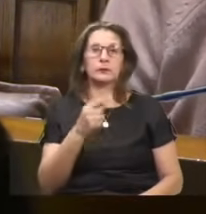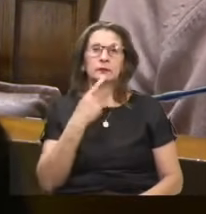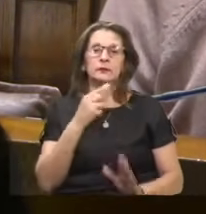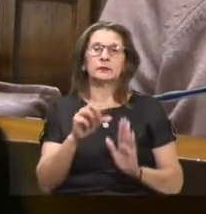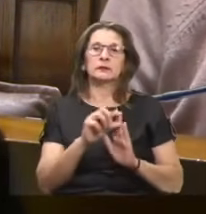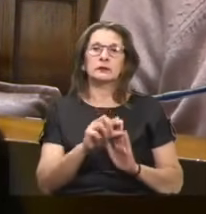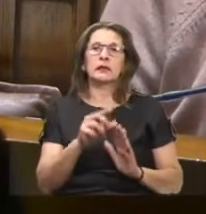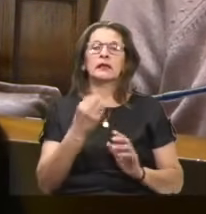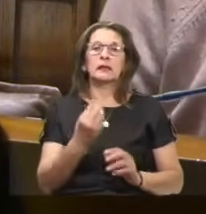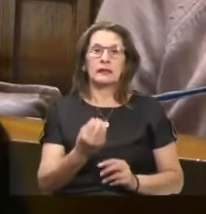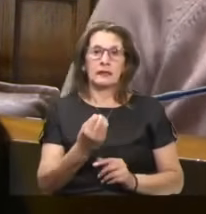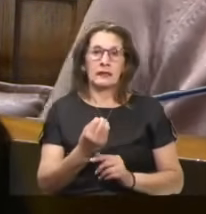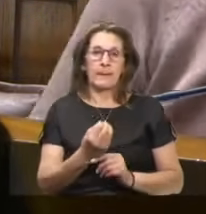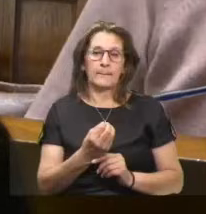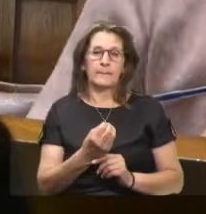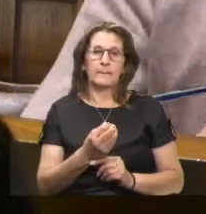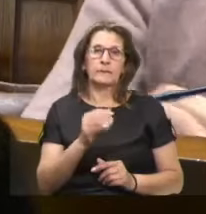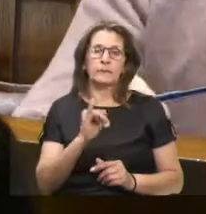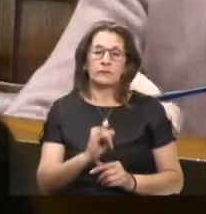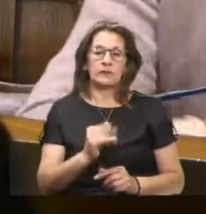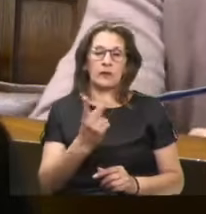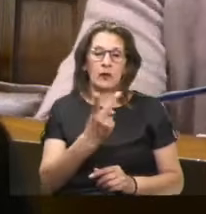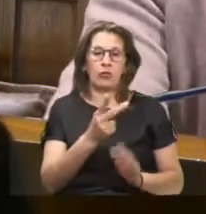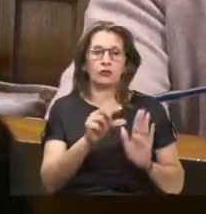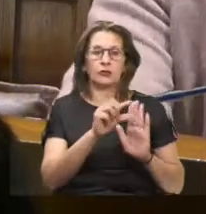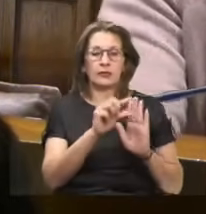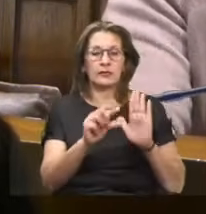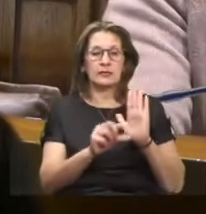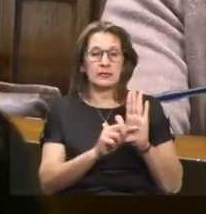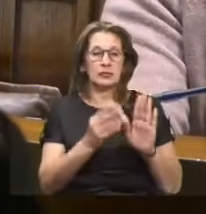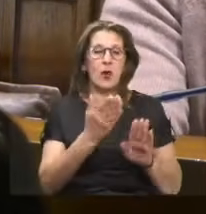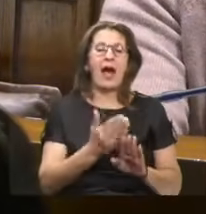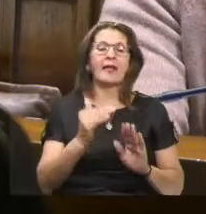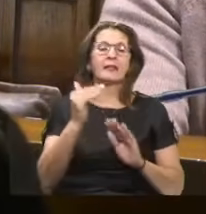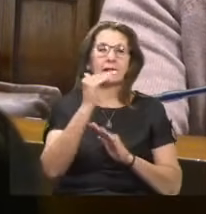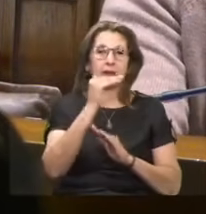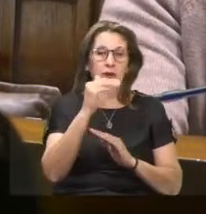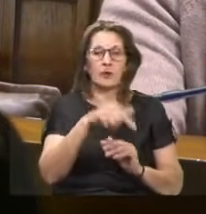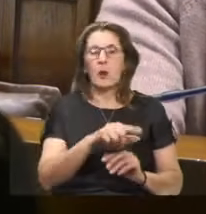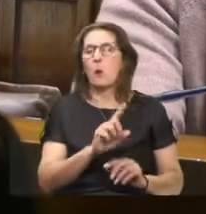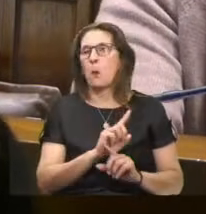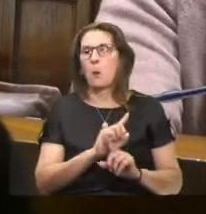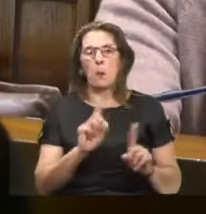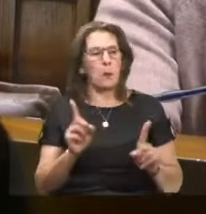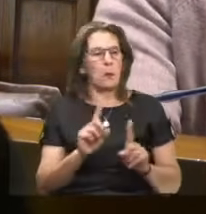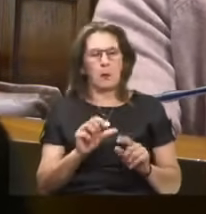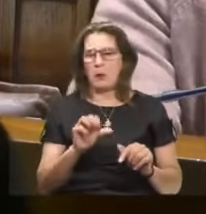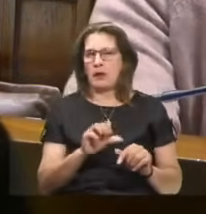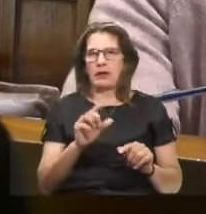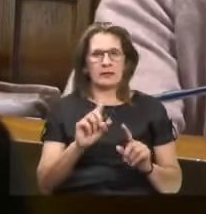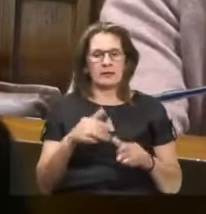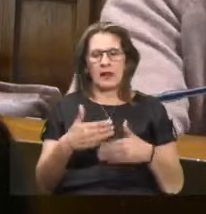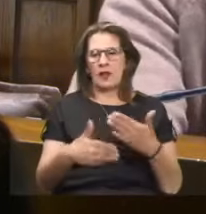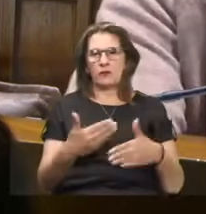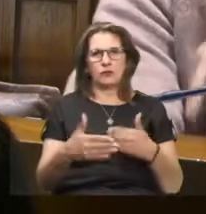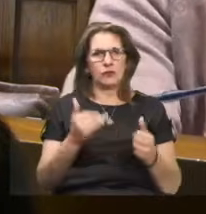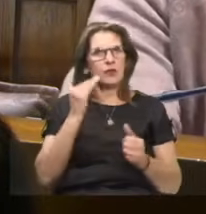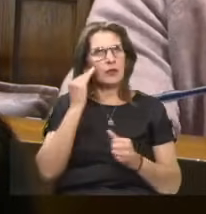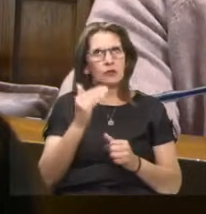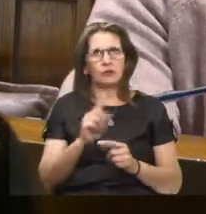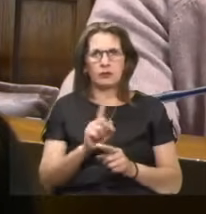las disposiciones de los dos incisos anteriores no alcanzan las funciones